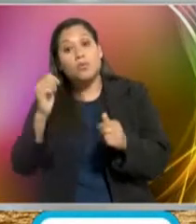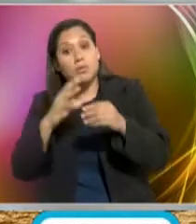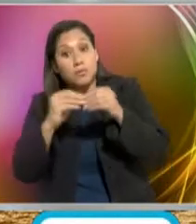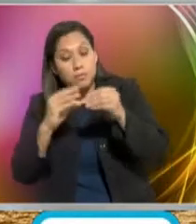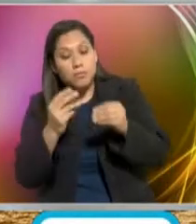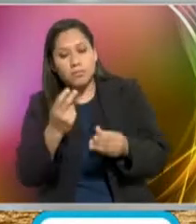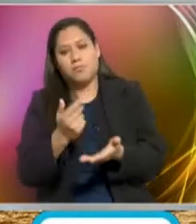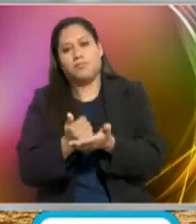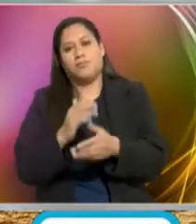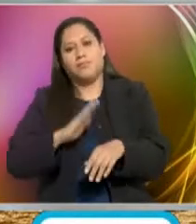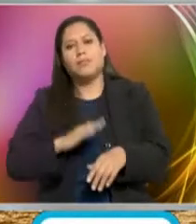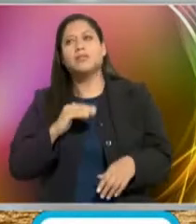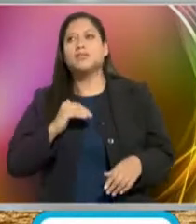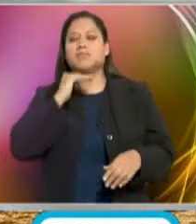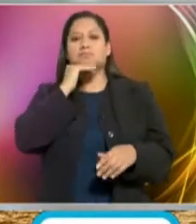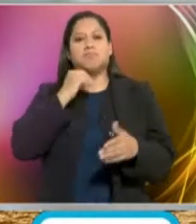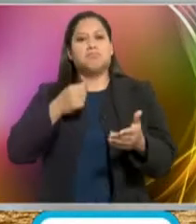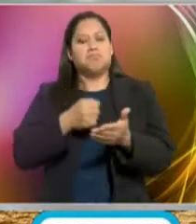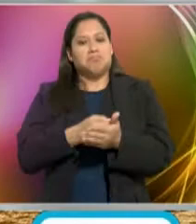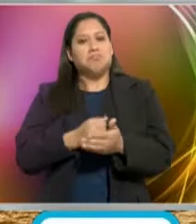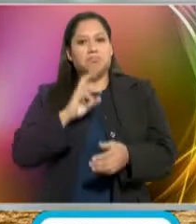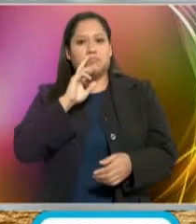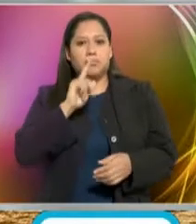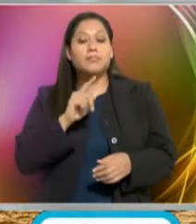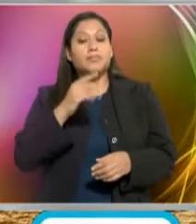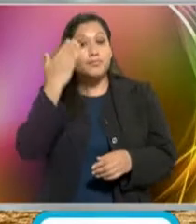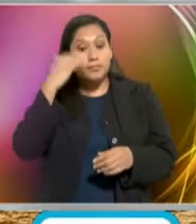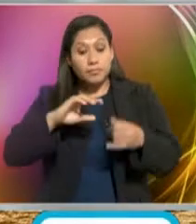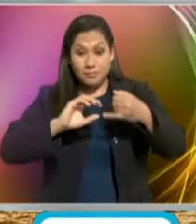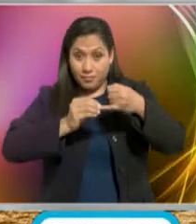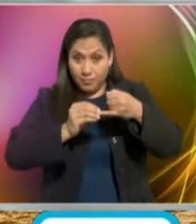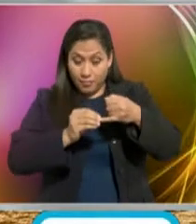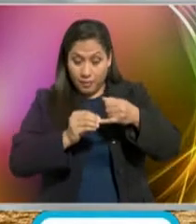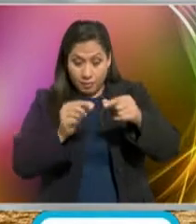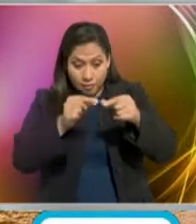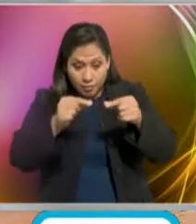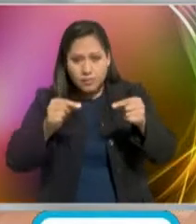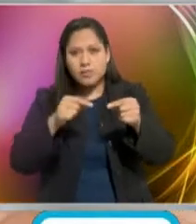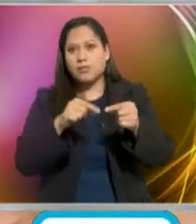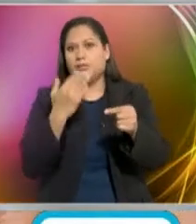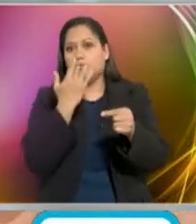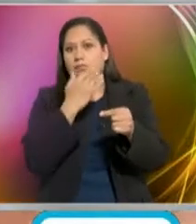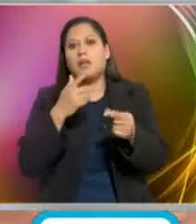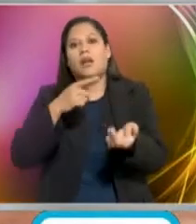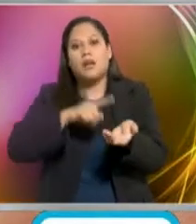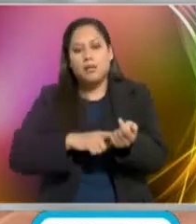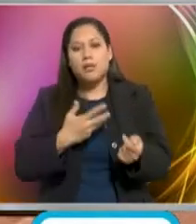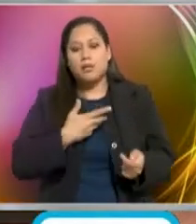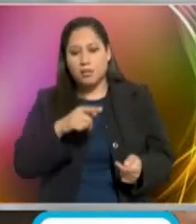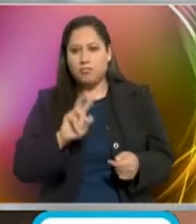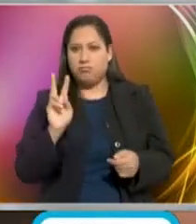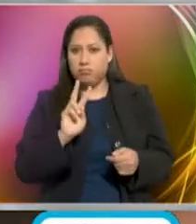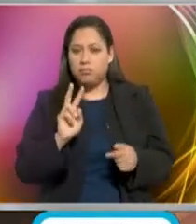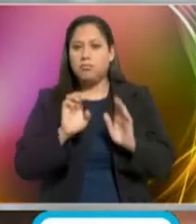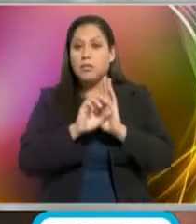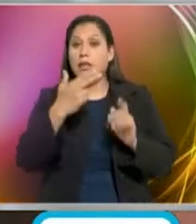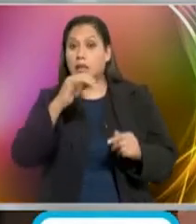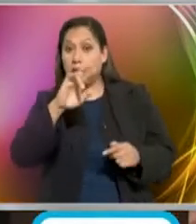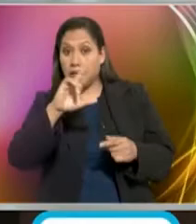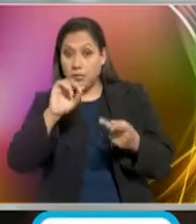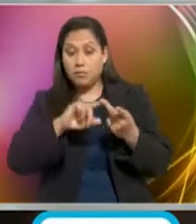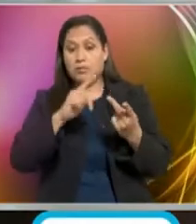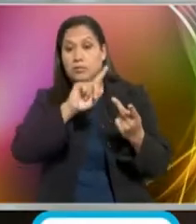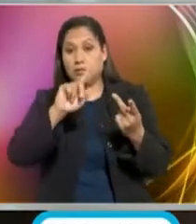nos va a dar mucho más saciedad y mucho beneficio. Lo que tienen las semillas es que son muy ricas en minerales como hierro,